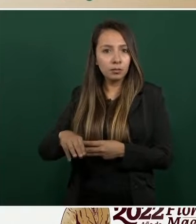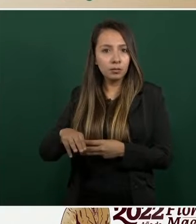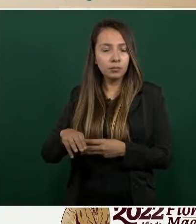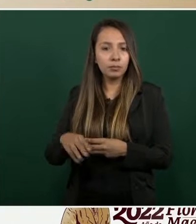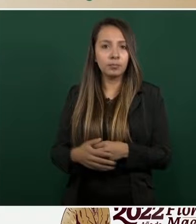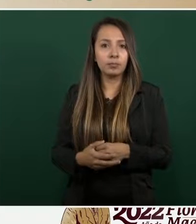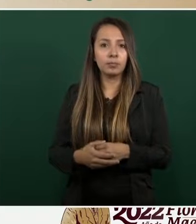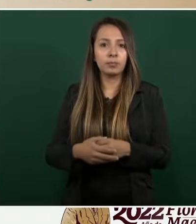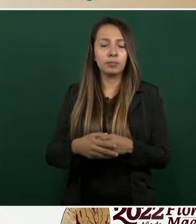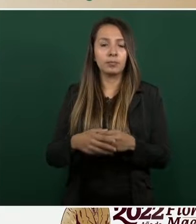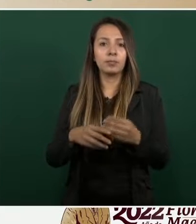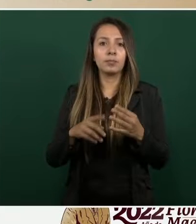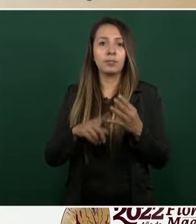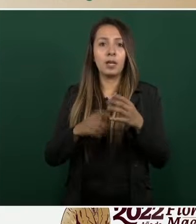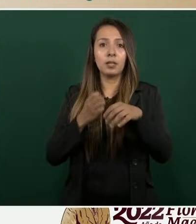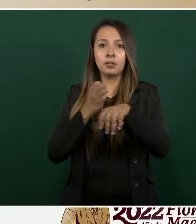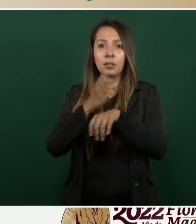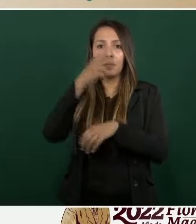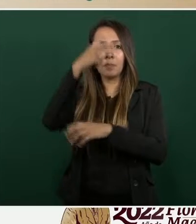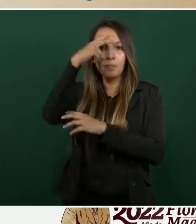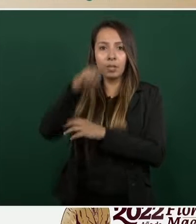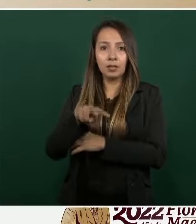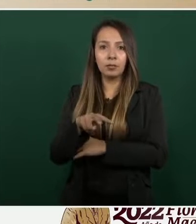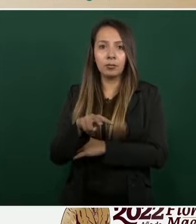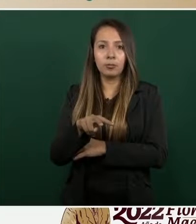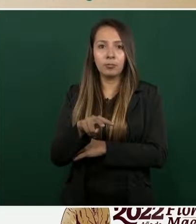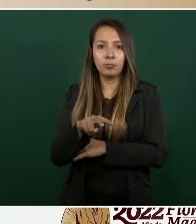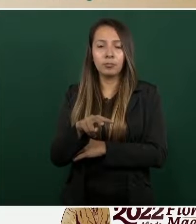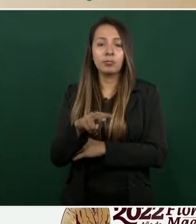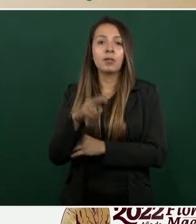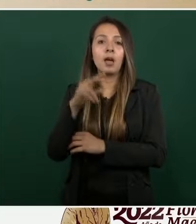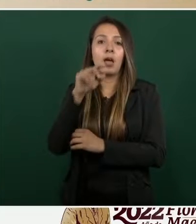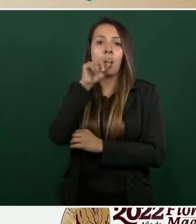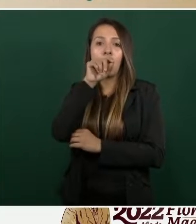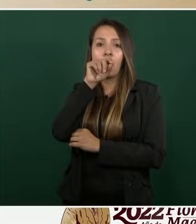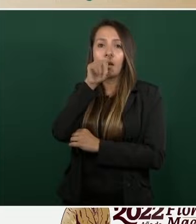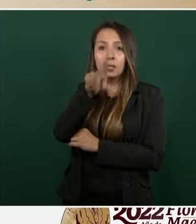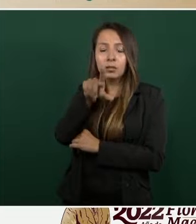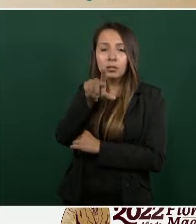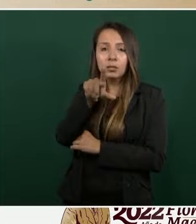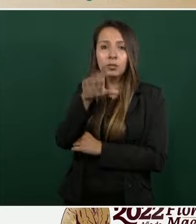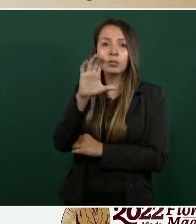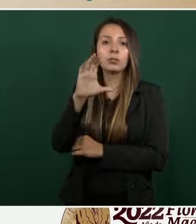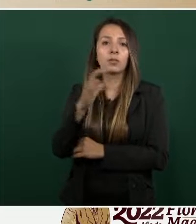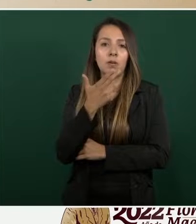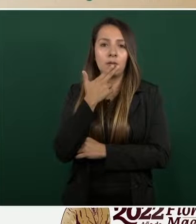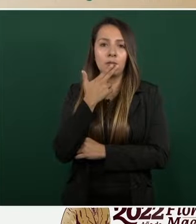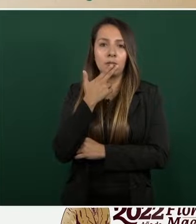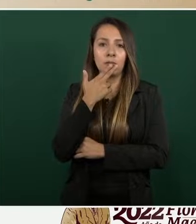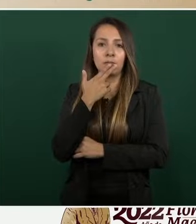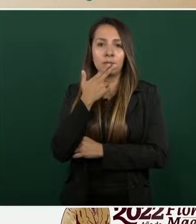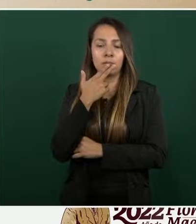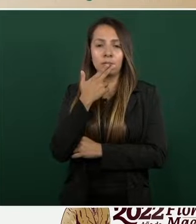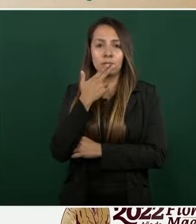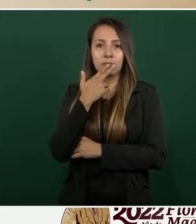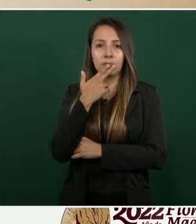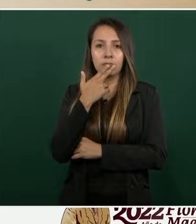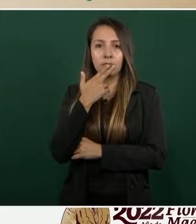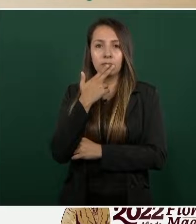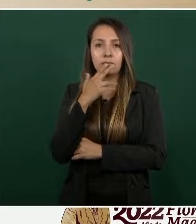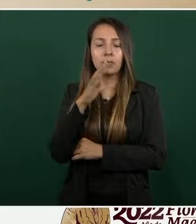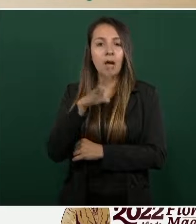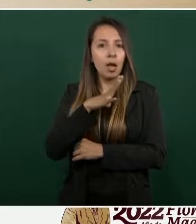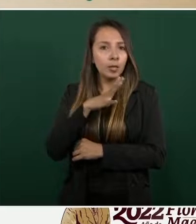Michoacán, Baja California, Estado de México, Jalisco y Chihuahua. Hay un